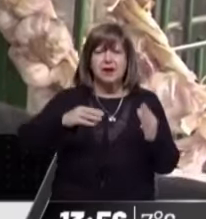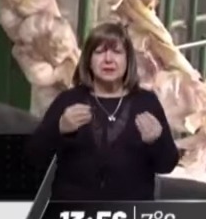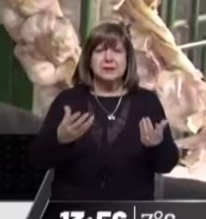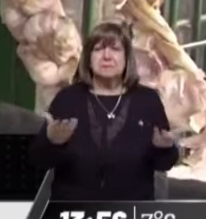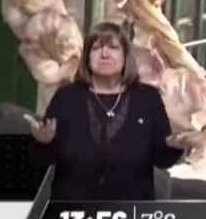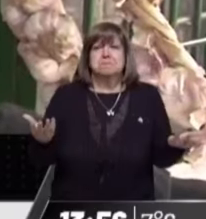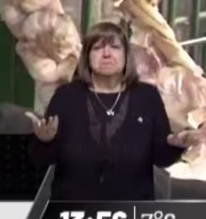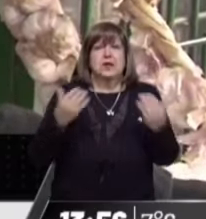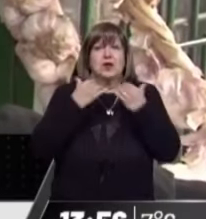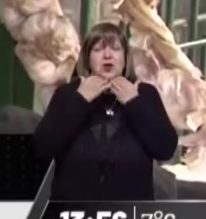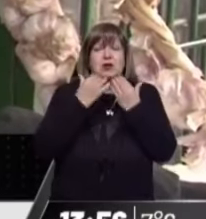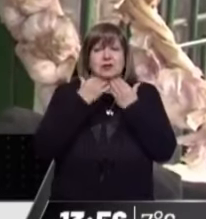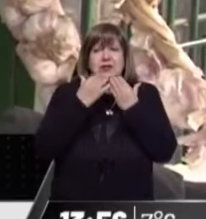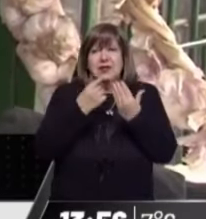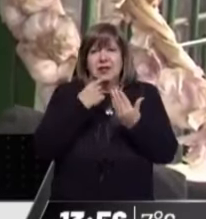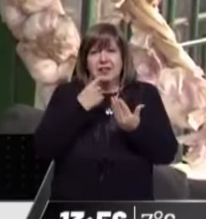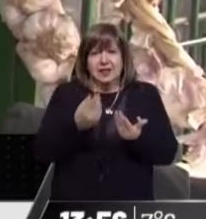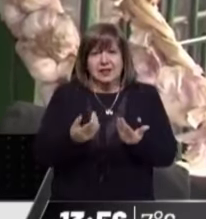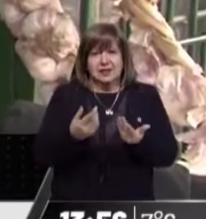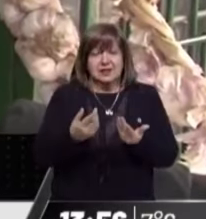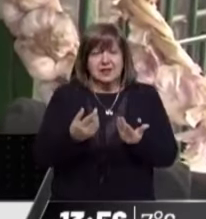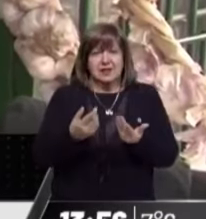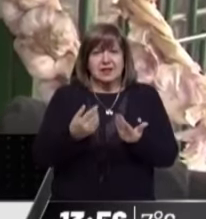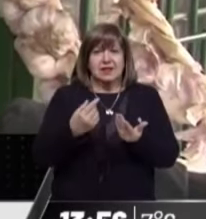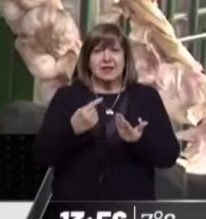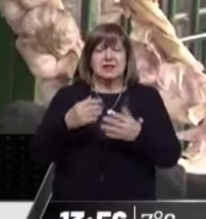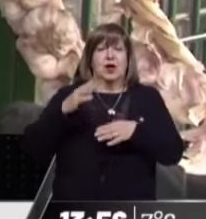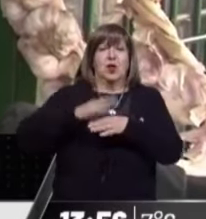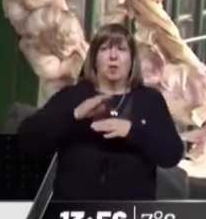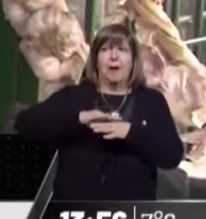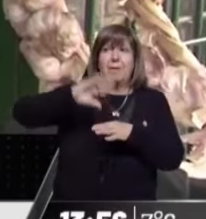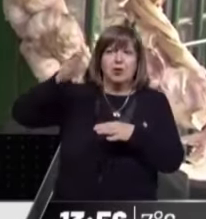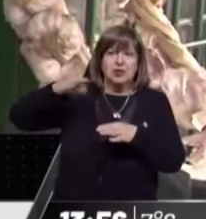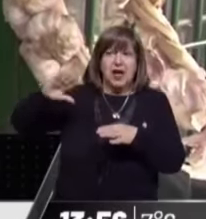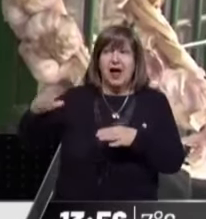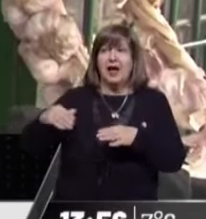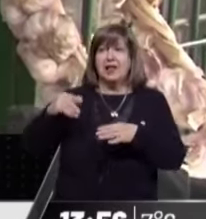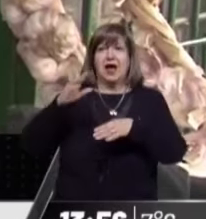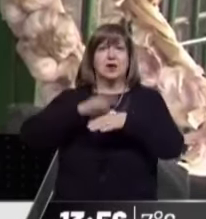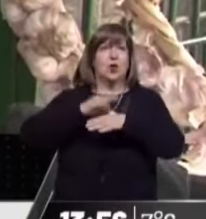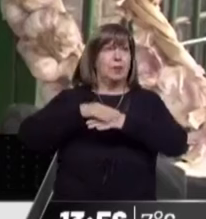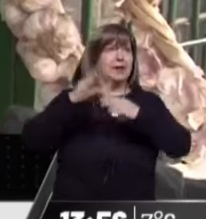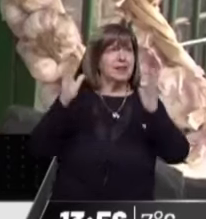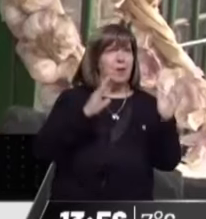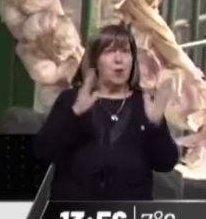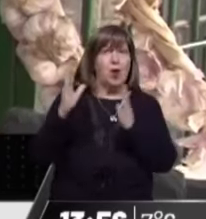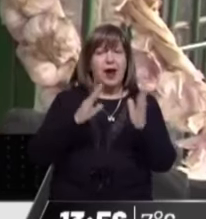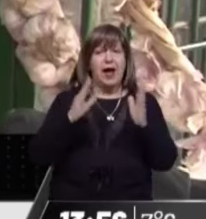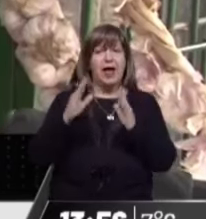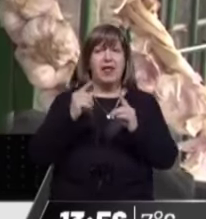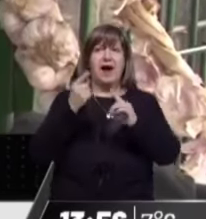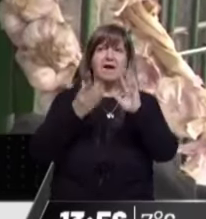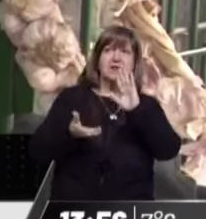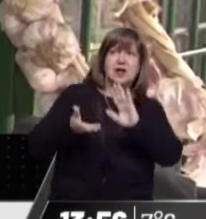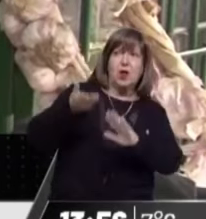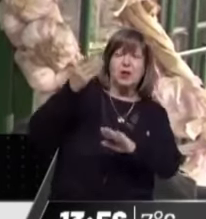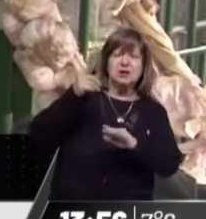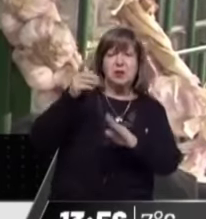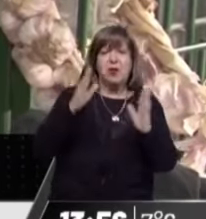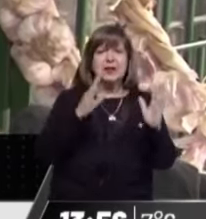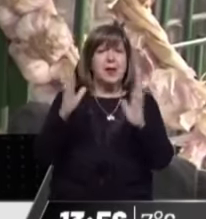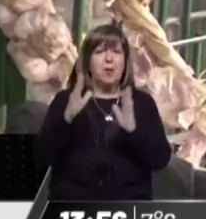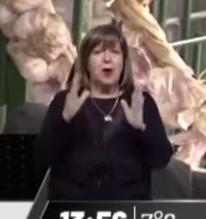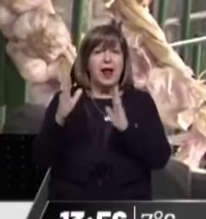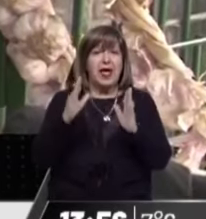que se ponen excusas, que no entra por las montañas, por la temporada, y a veces suben por eso,